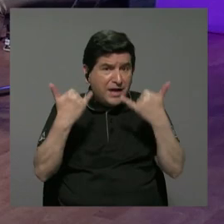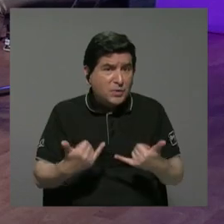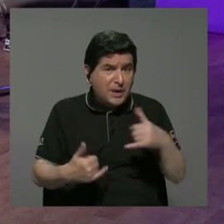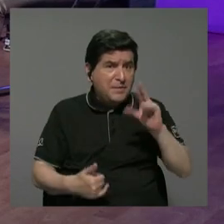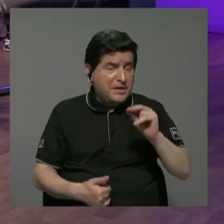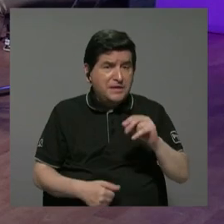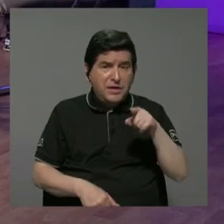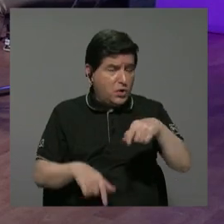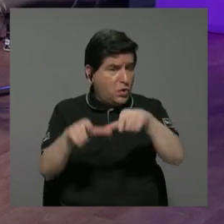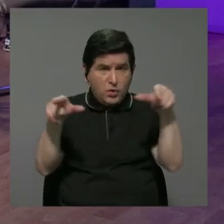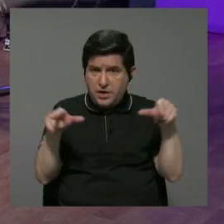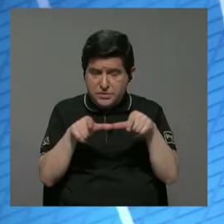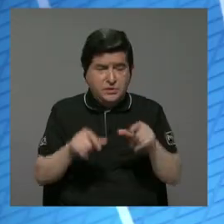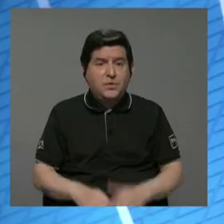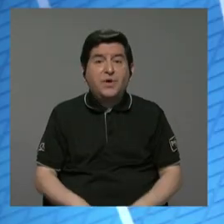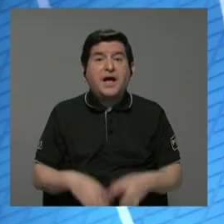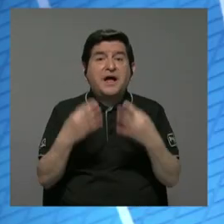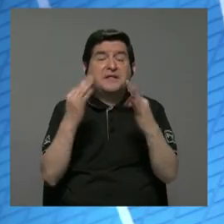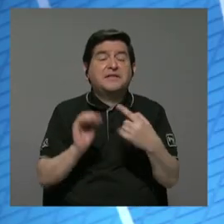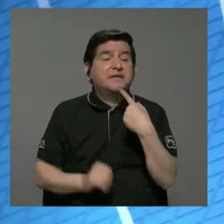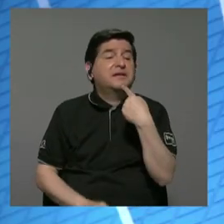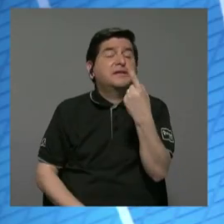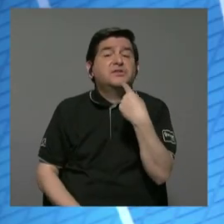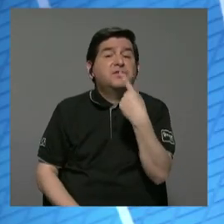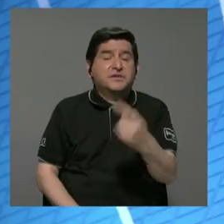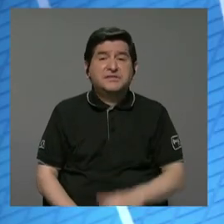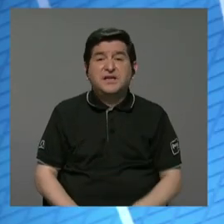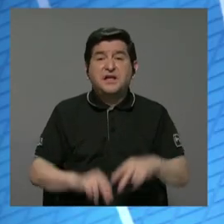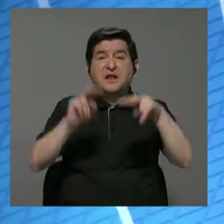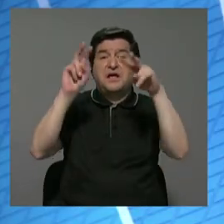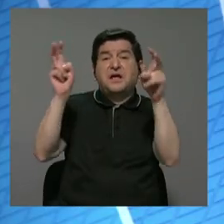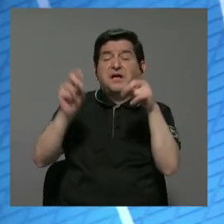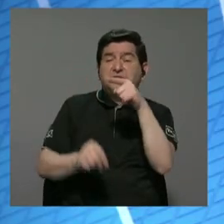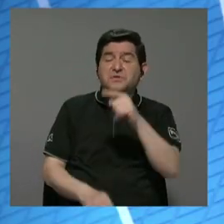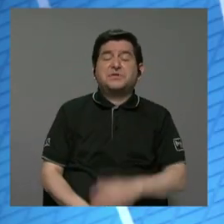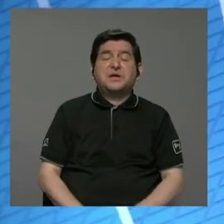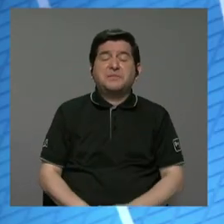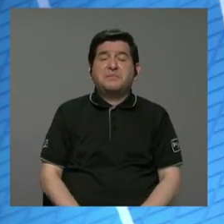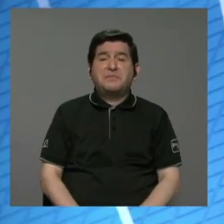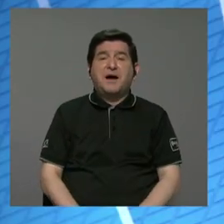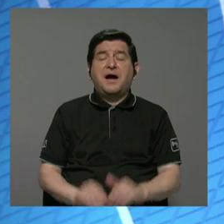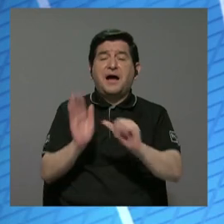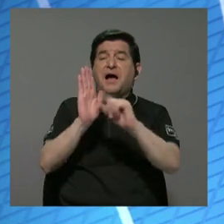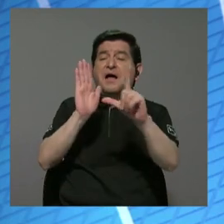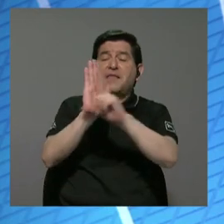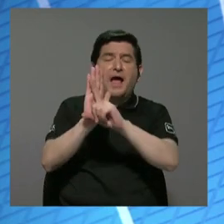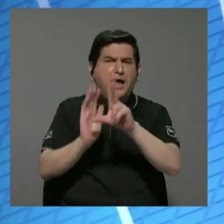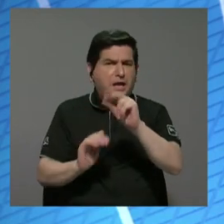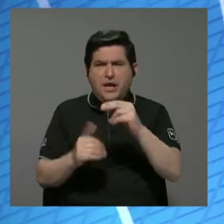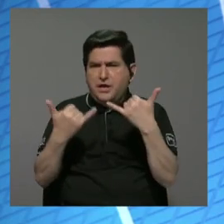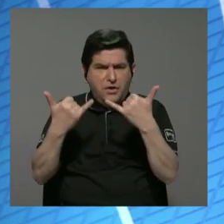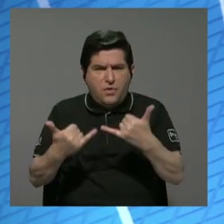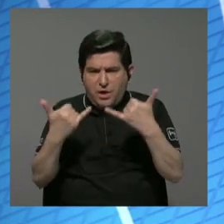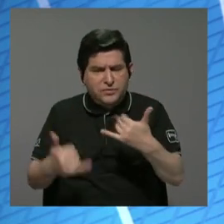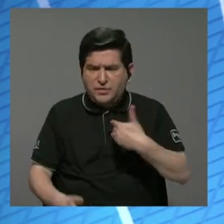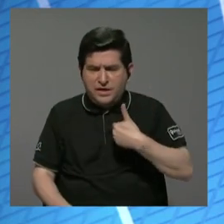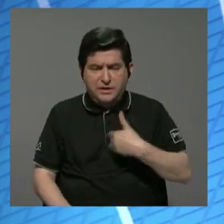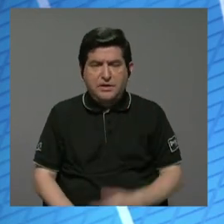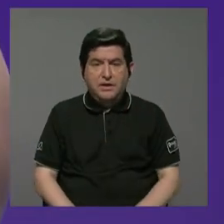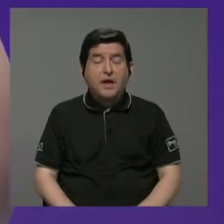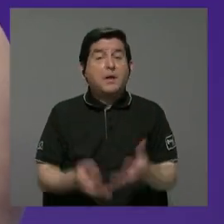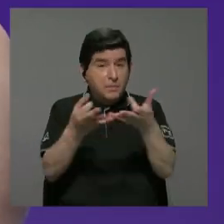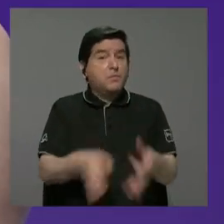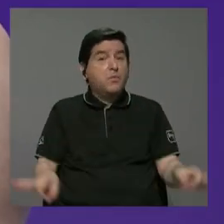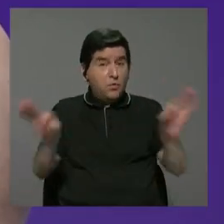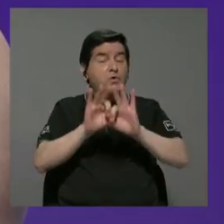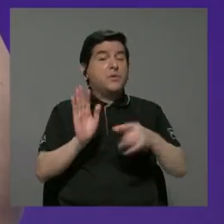momento en ese lugar, no, como están queriendo dar a entender, que es un tema, digamos, de legislativo, que todavía no lo es. Perdón. Exactamente, es